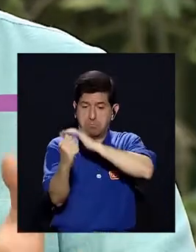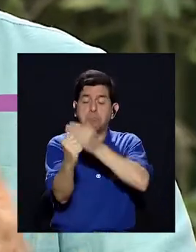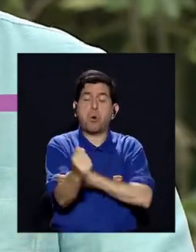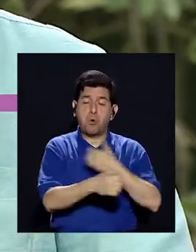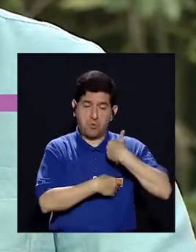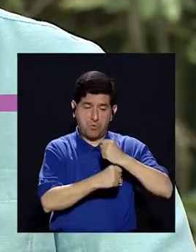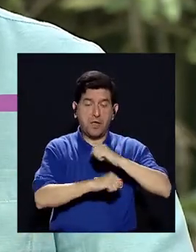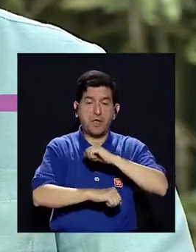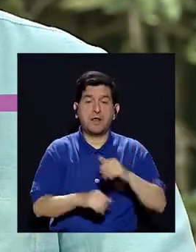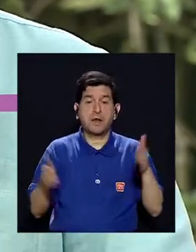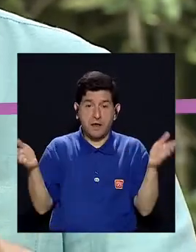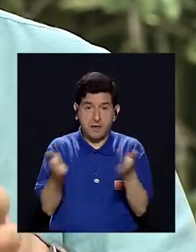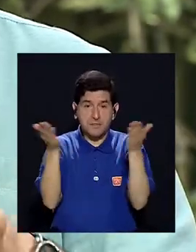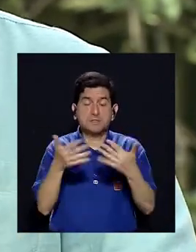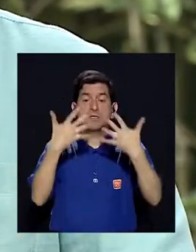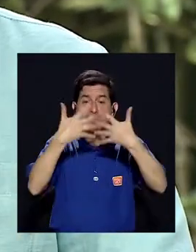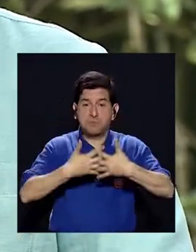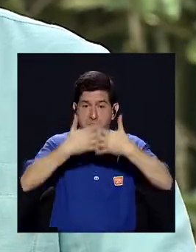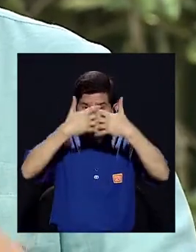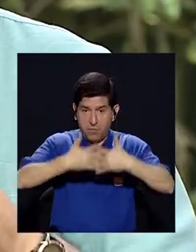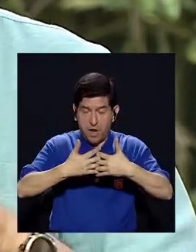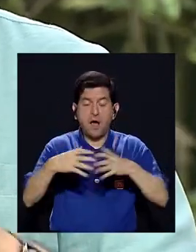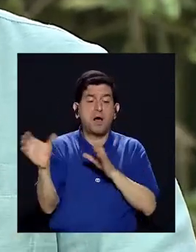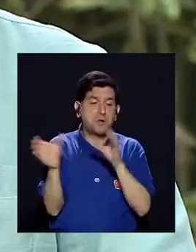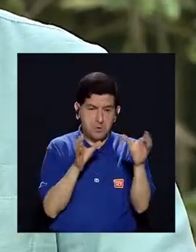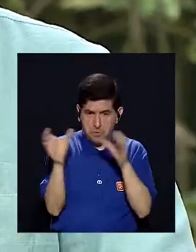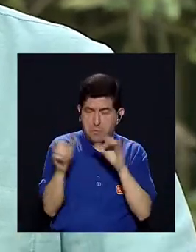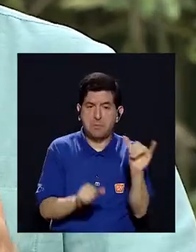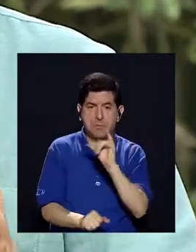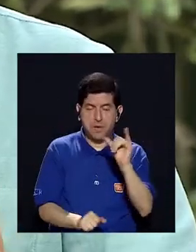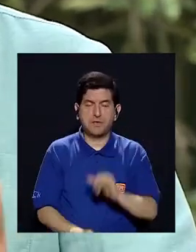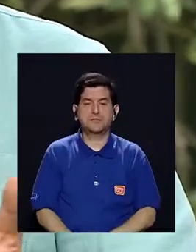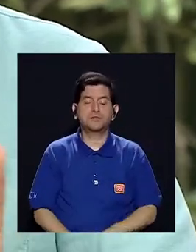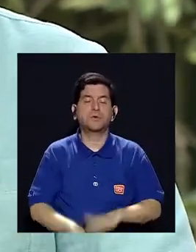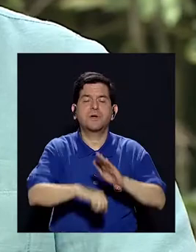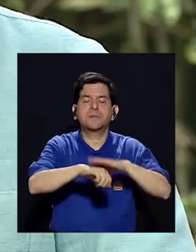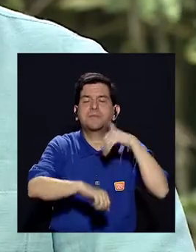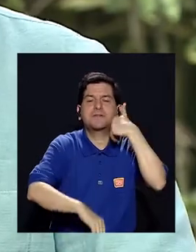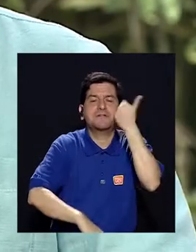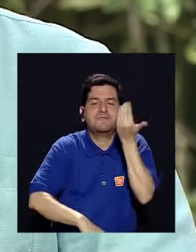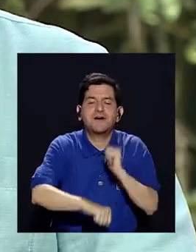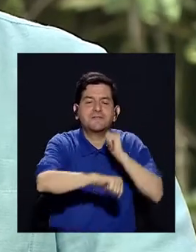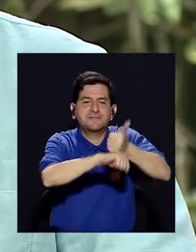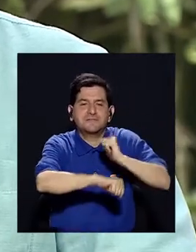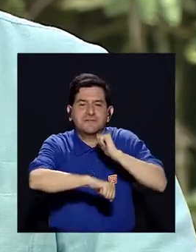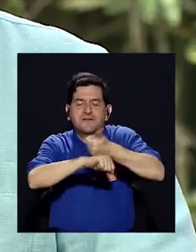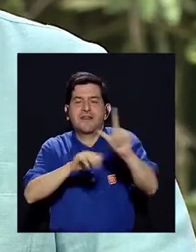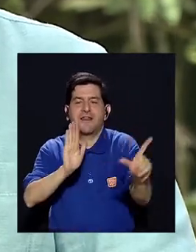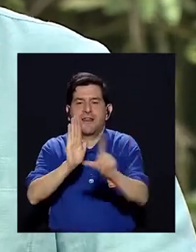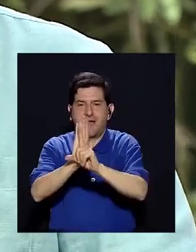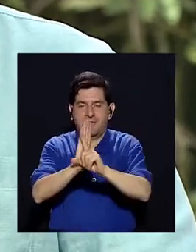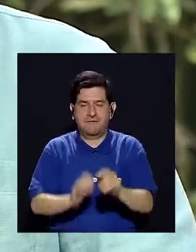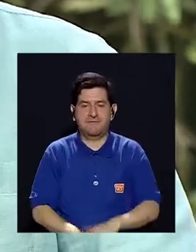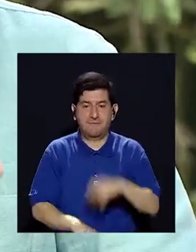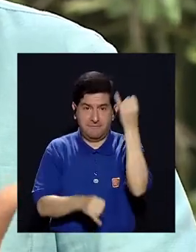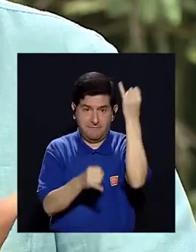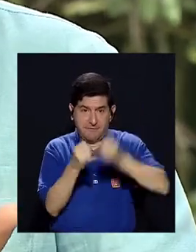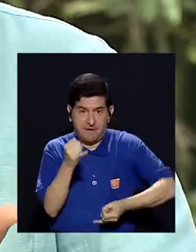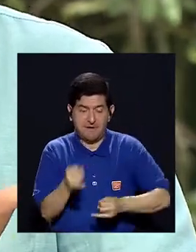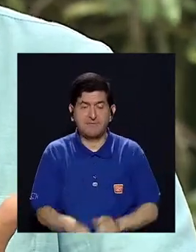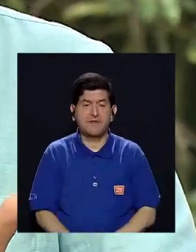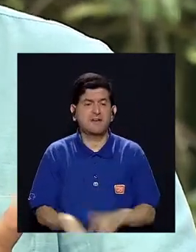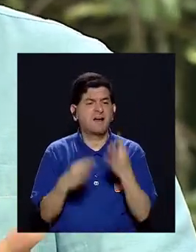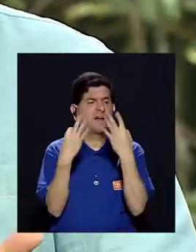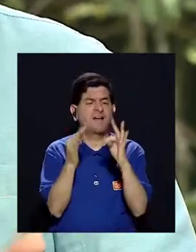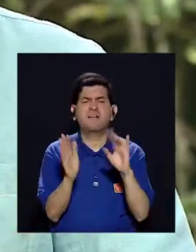incentivos a todas aquellas empresas, a todos aquellos comercios que estén facilitando la implementación de la ley, que al final de cuentas,